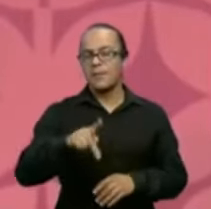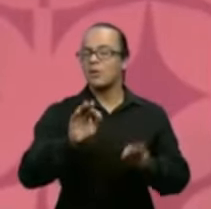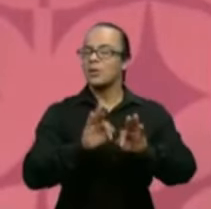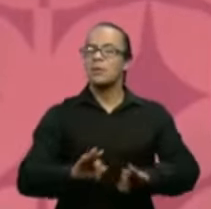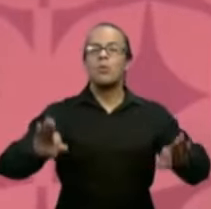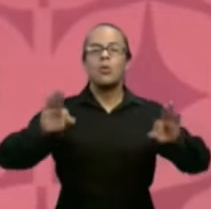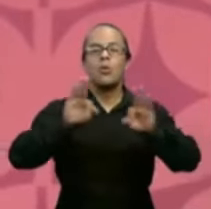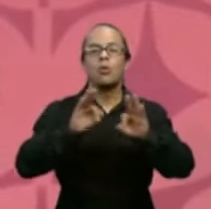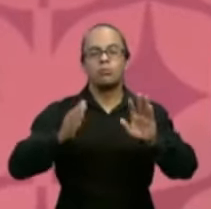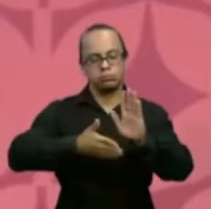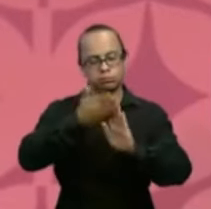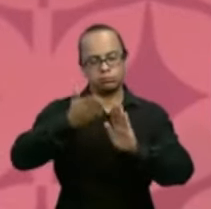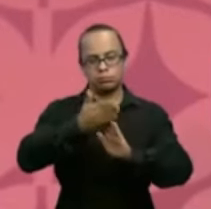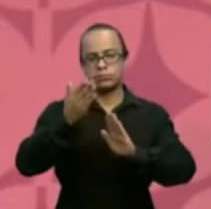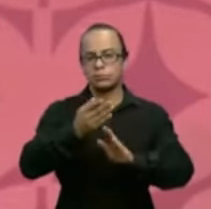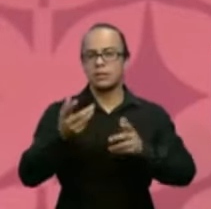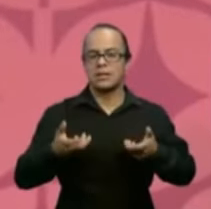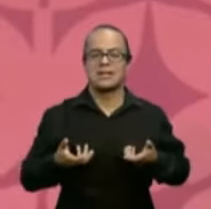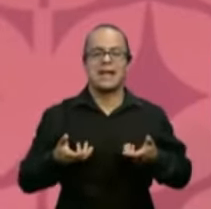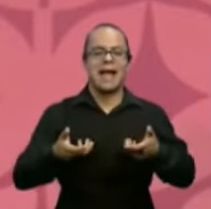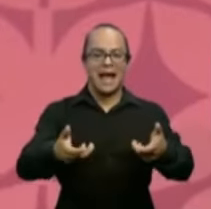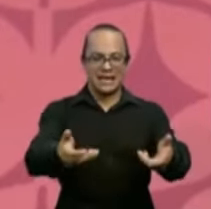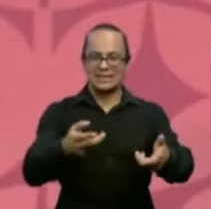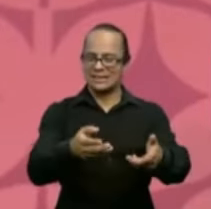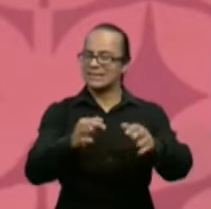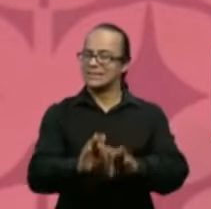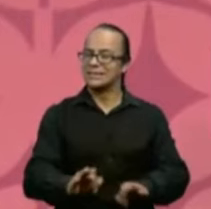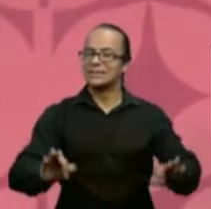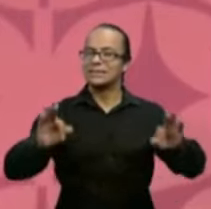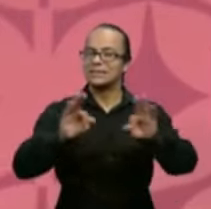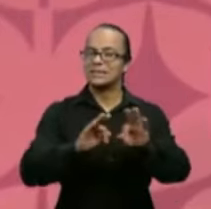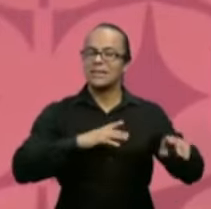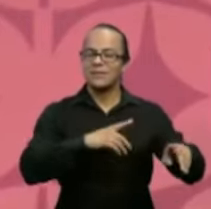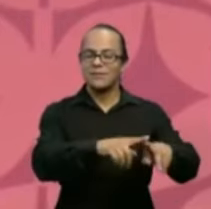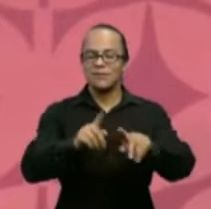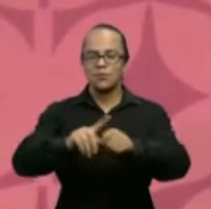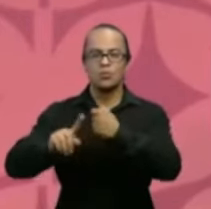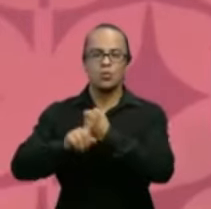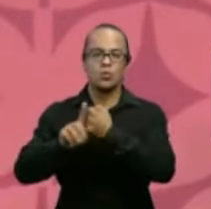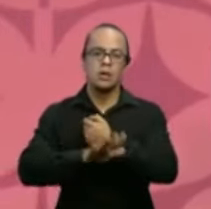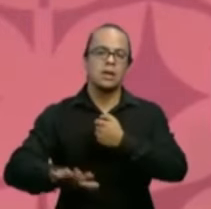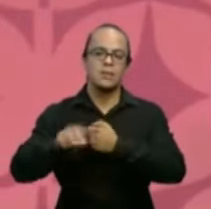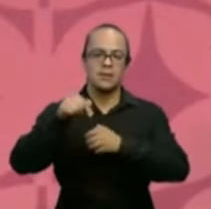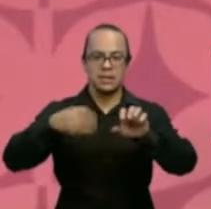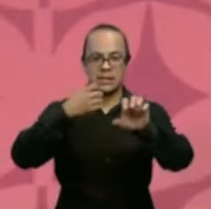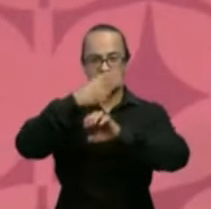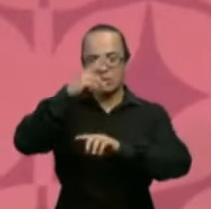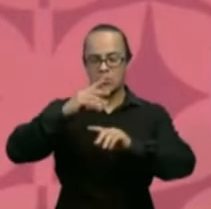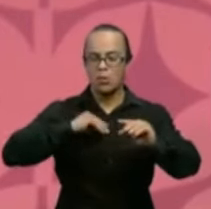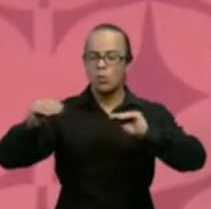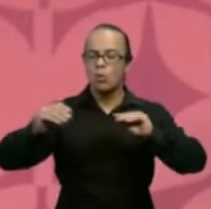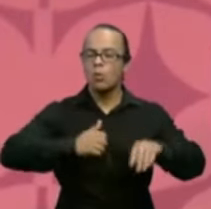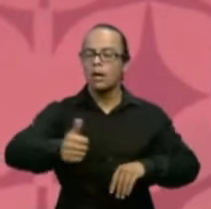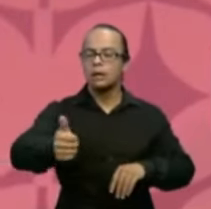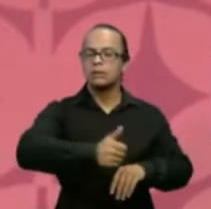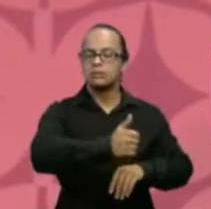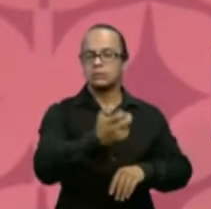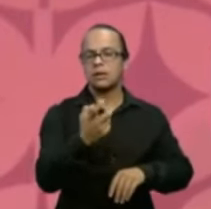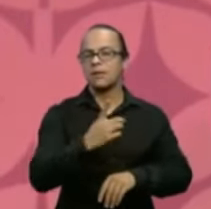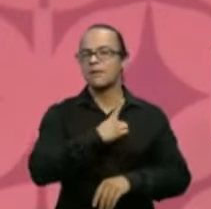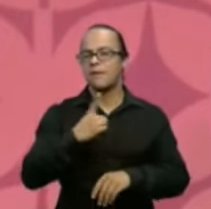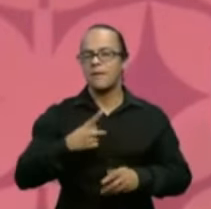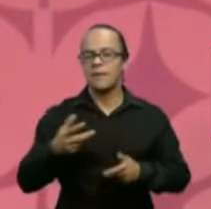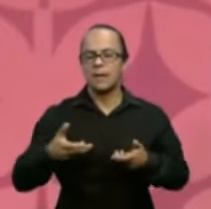todo infraestructura vial, que es uno de los problemas que tiene nuestro estado, la movilidad. Contará con más y